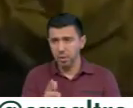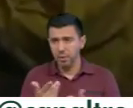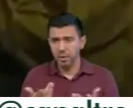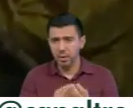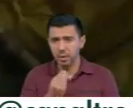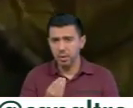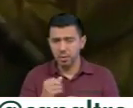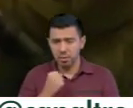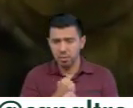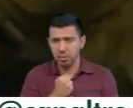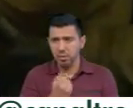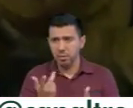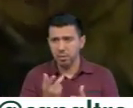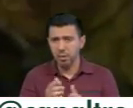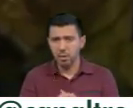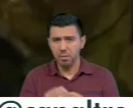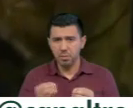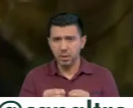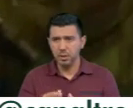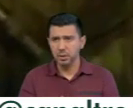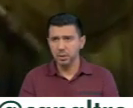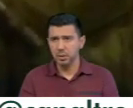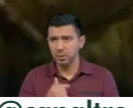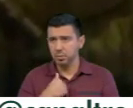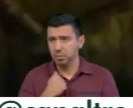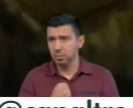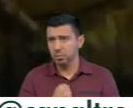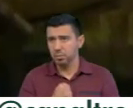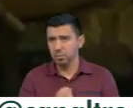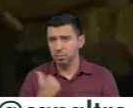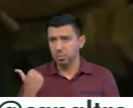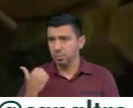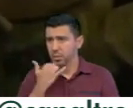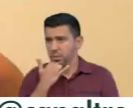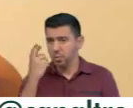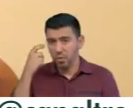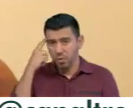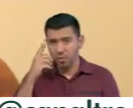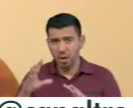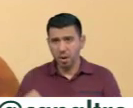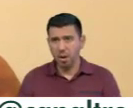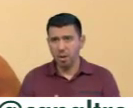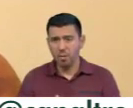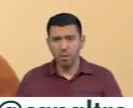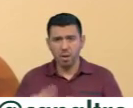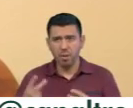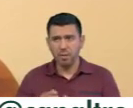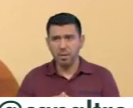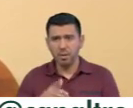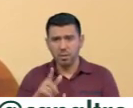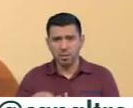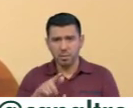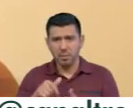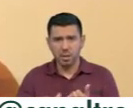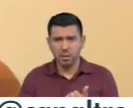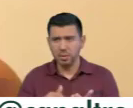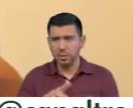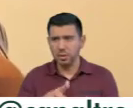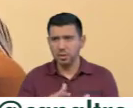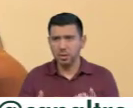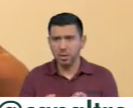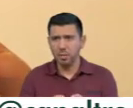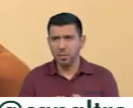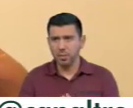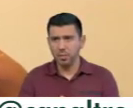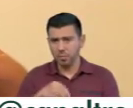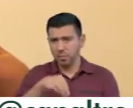económica lo que hicieron con nosotros mi familia nos acabaron la vida y la existencia con este en este momento se ve